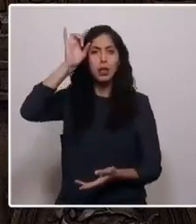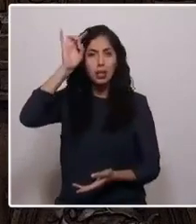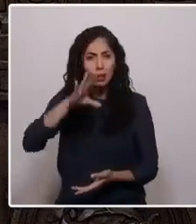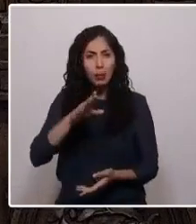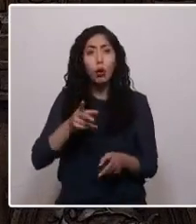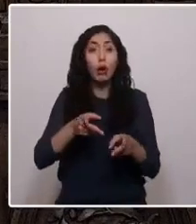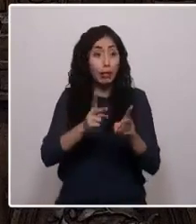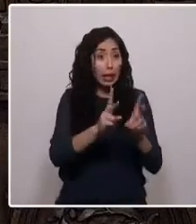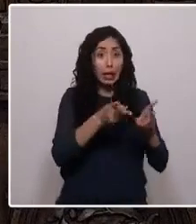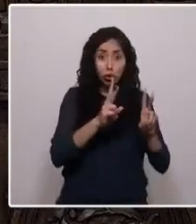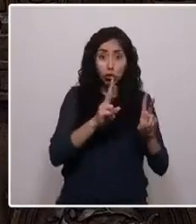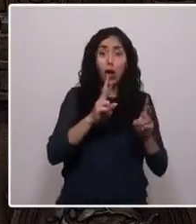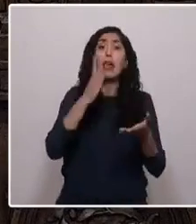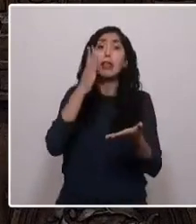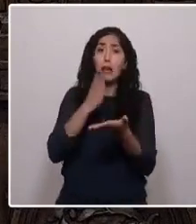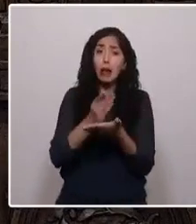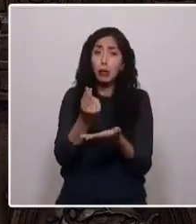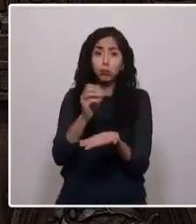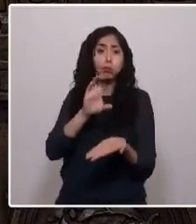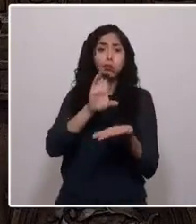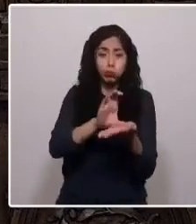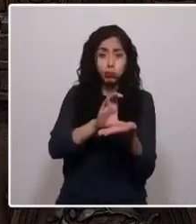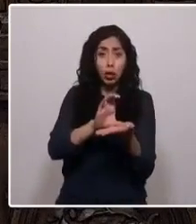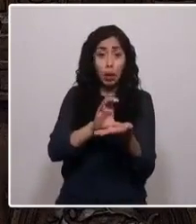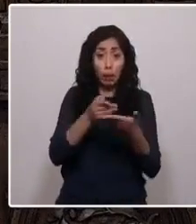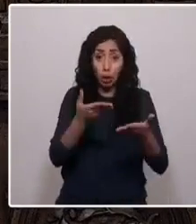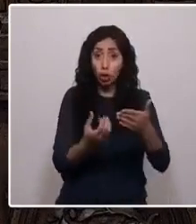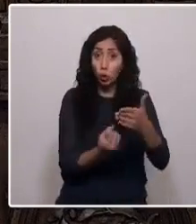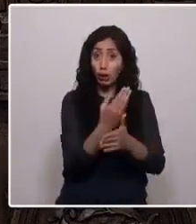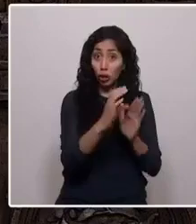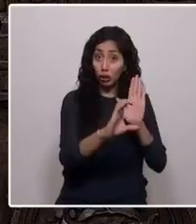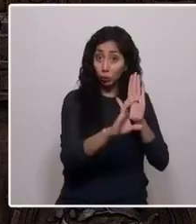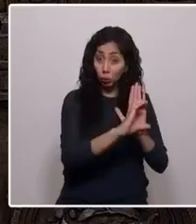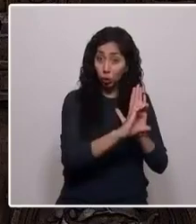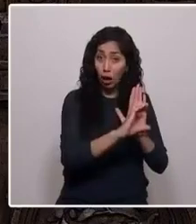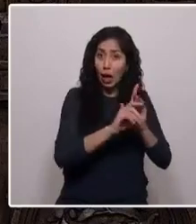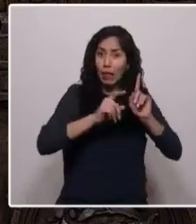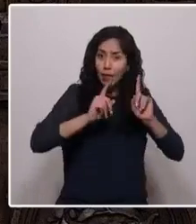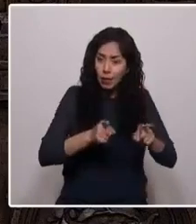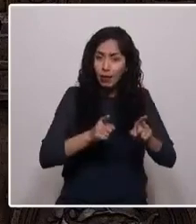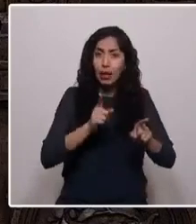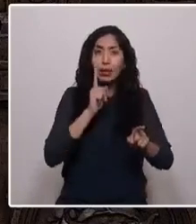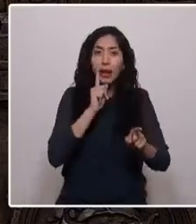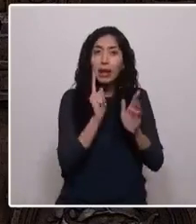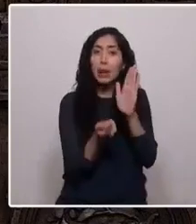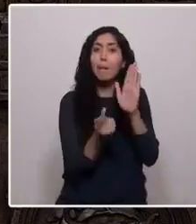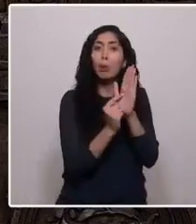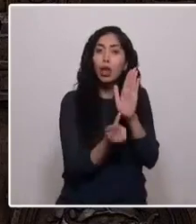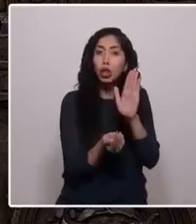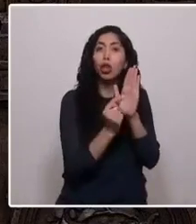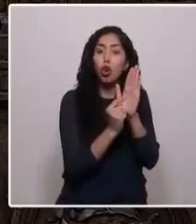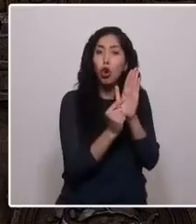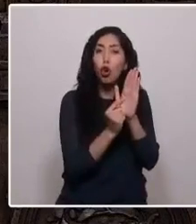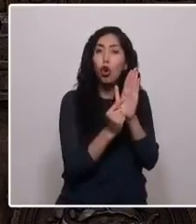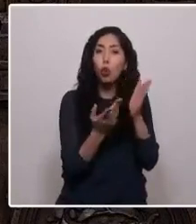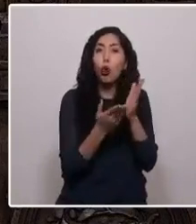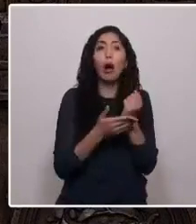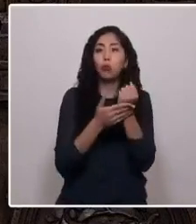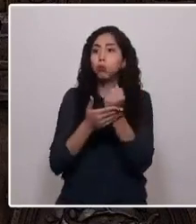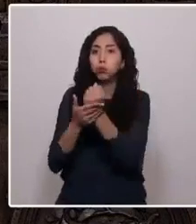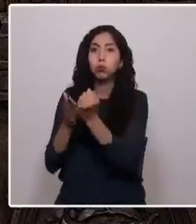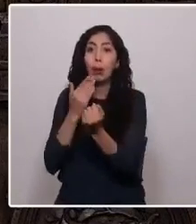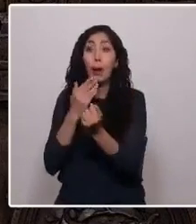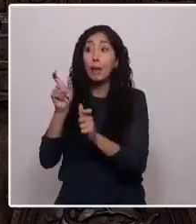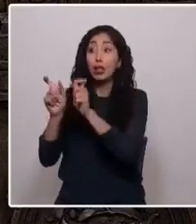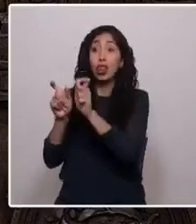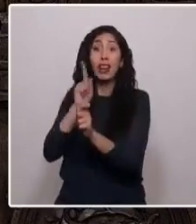tienen que financiarse por lo cual la nueva constitución debe considerar impuestos con capacidad contributiva los que tienen más